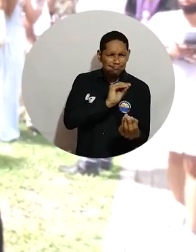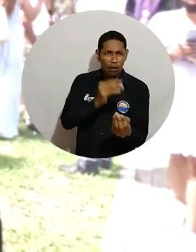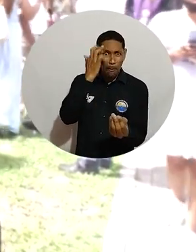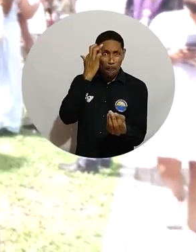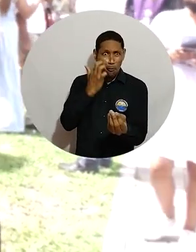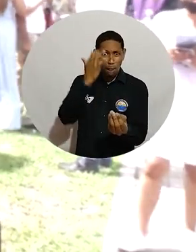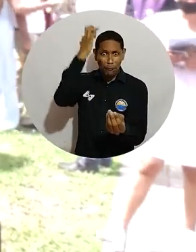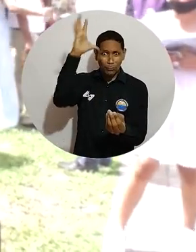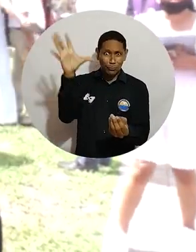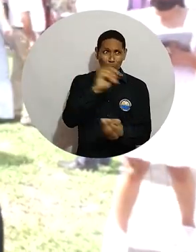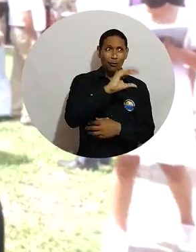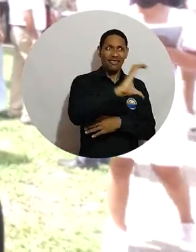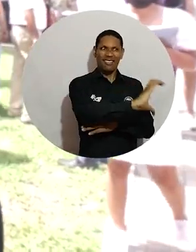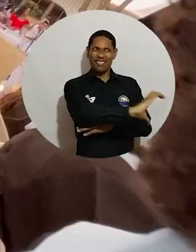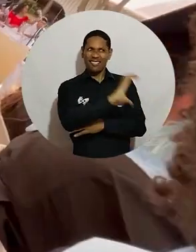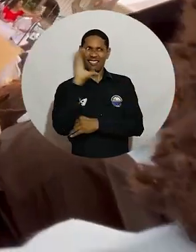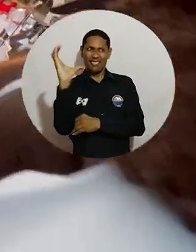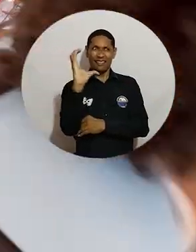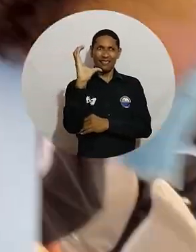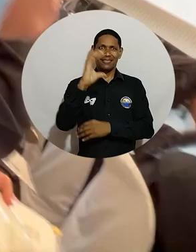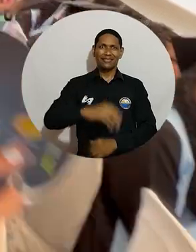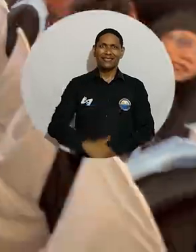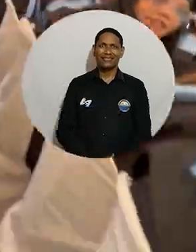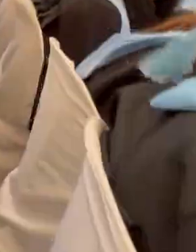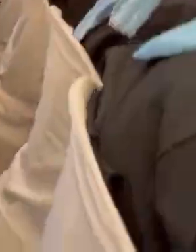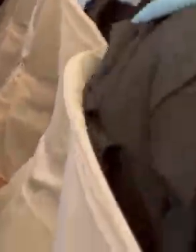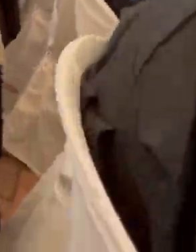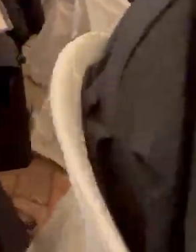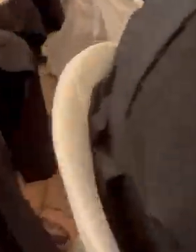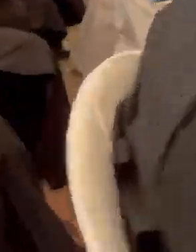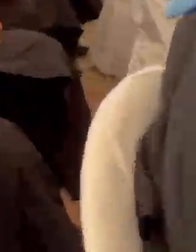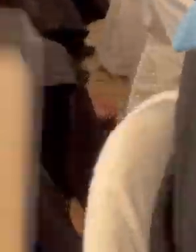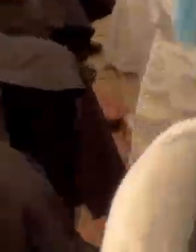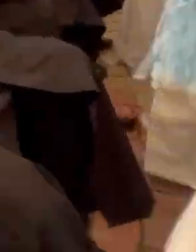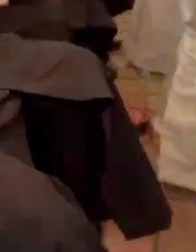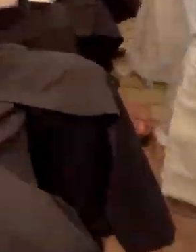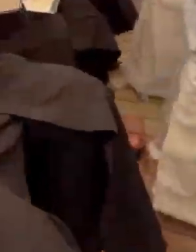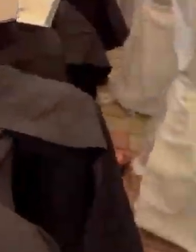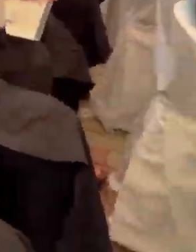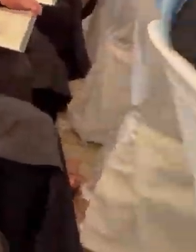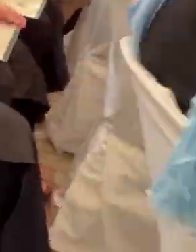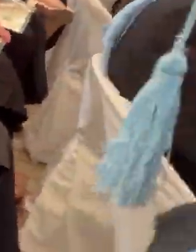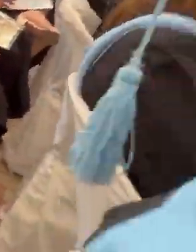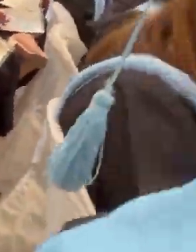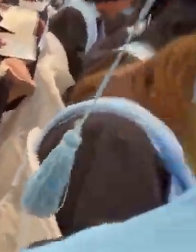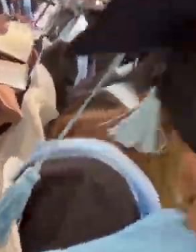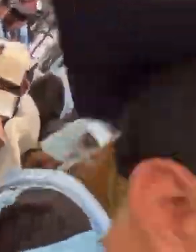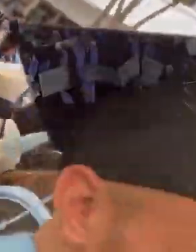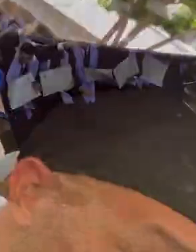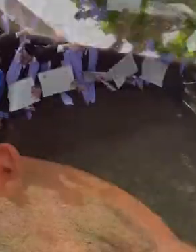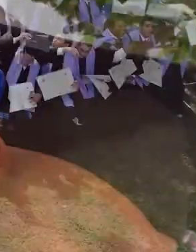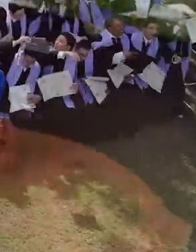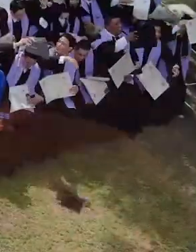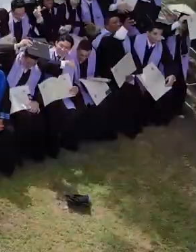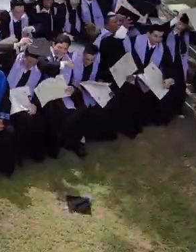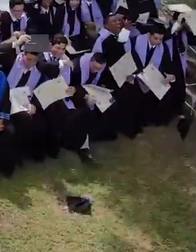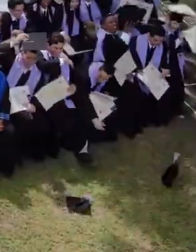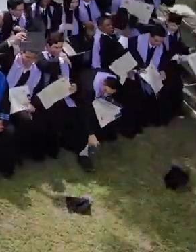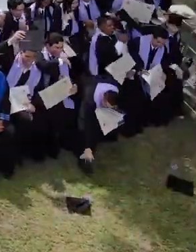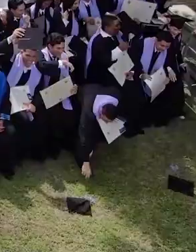siendo la cuna de formadores profesionales para el Caribe. Aún más incluyente e innovador.